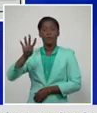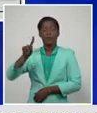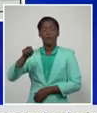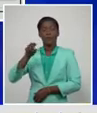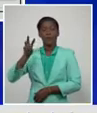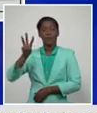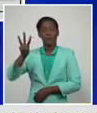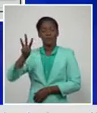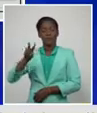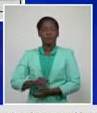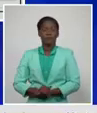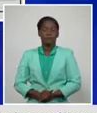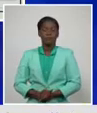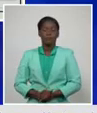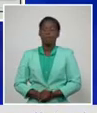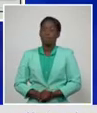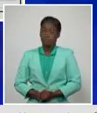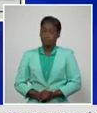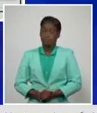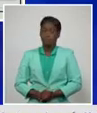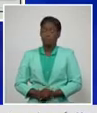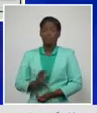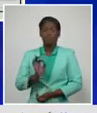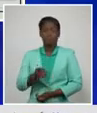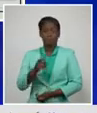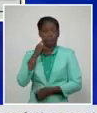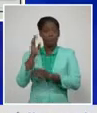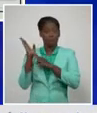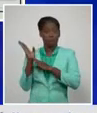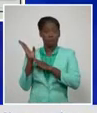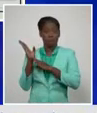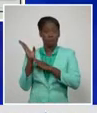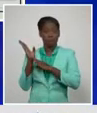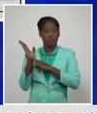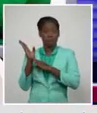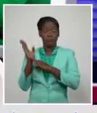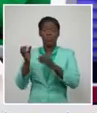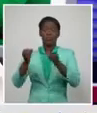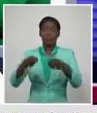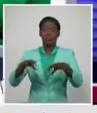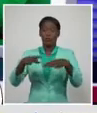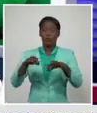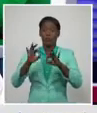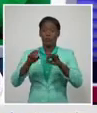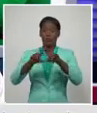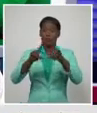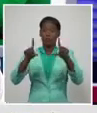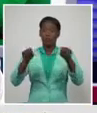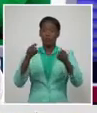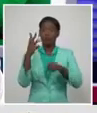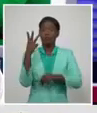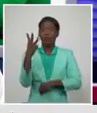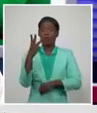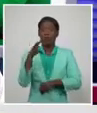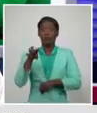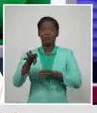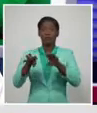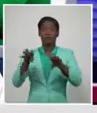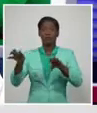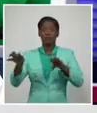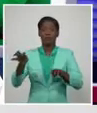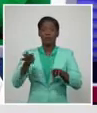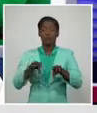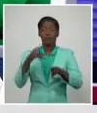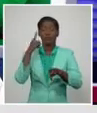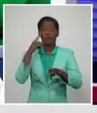124,3. Esos son el comportamiento en las tres provincias, en los tres territorios de mayor